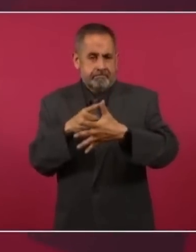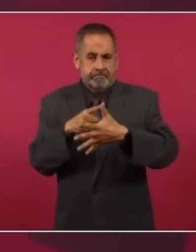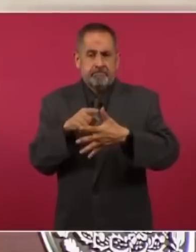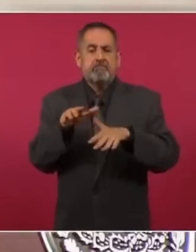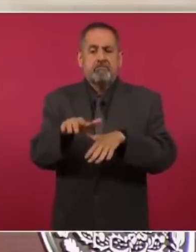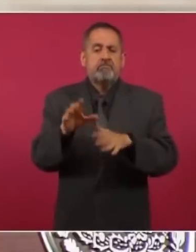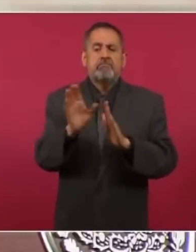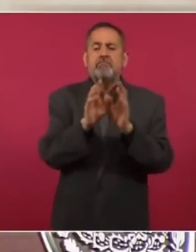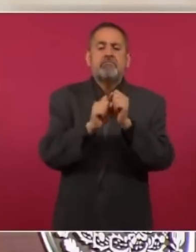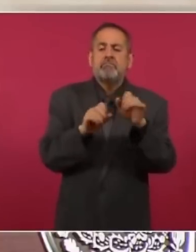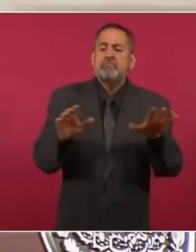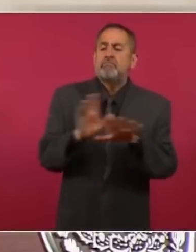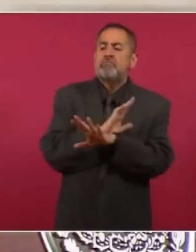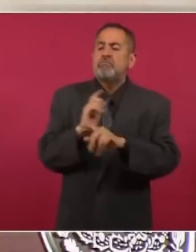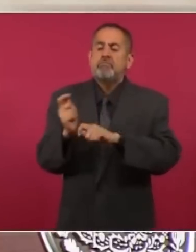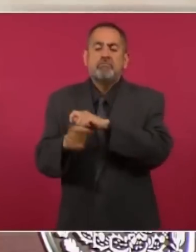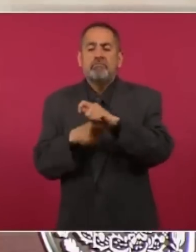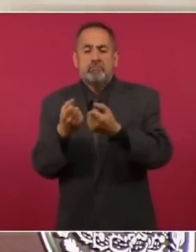sociales.